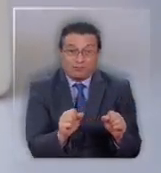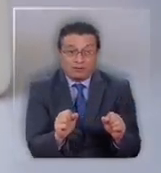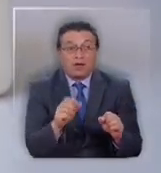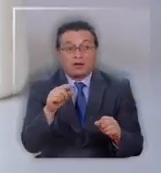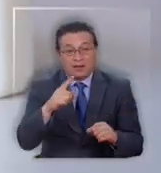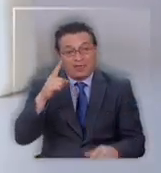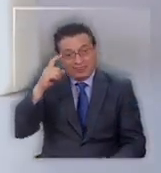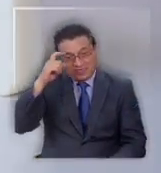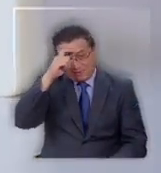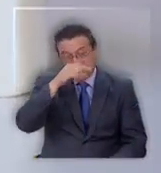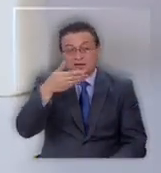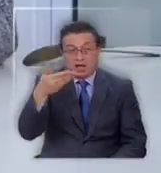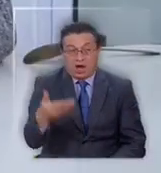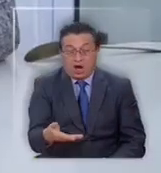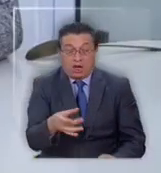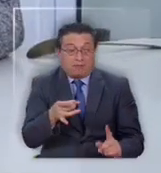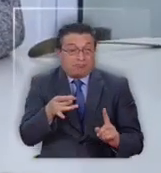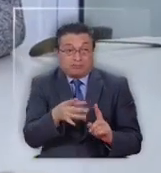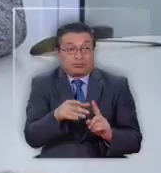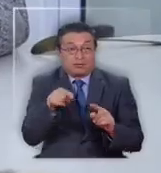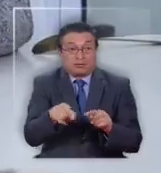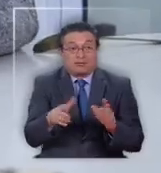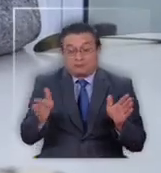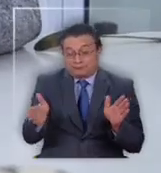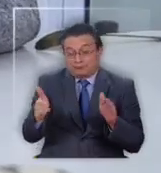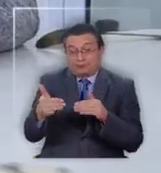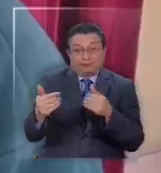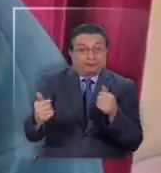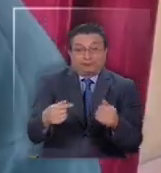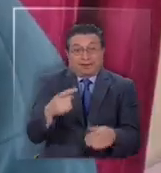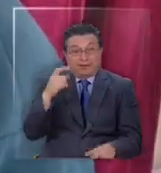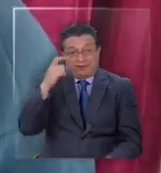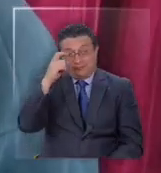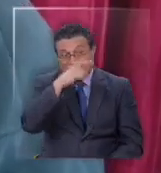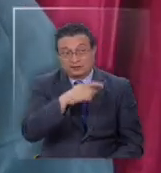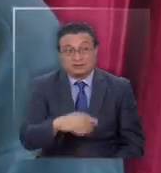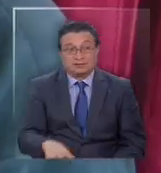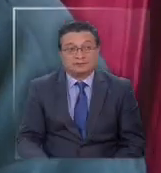aún más complejo de eludir en condiciones precarias.